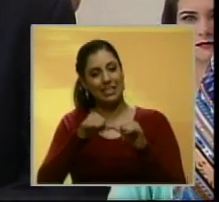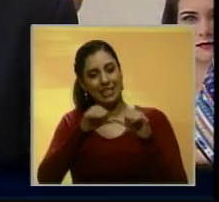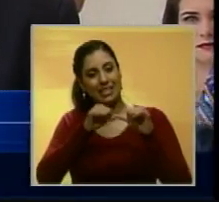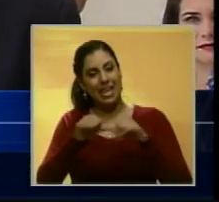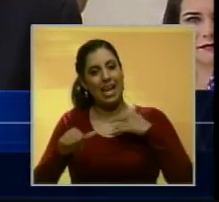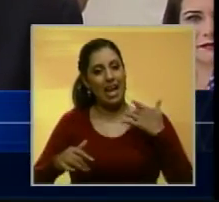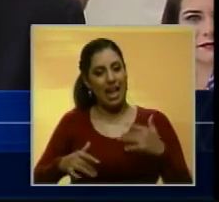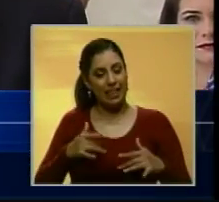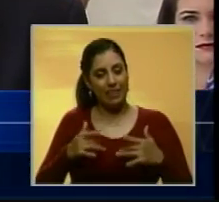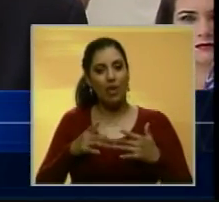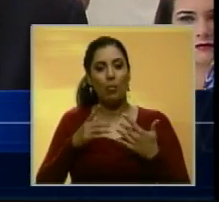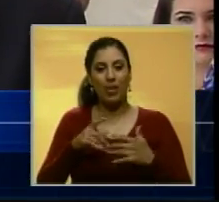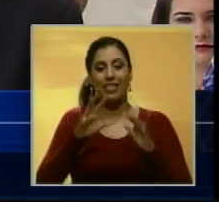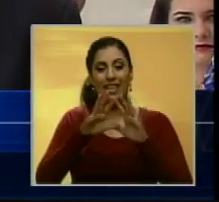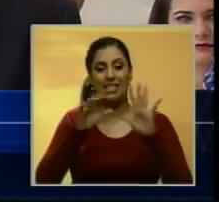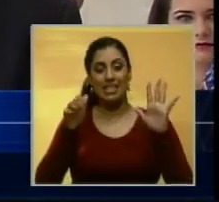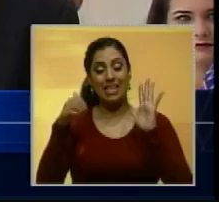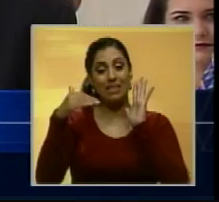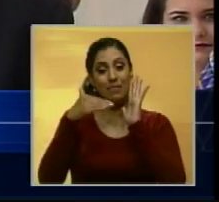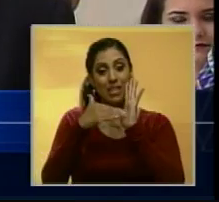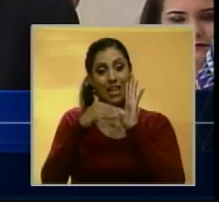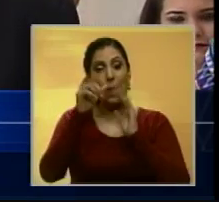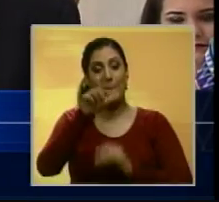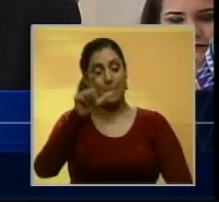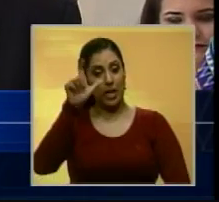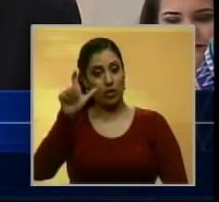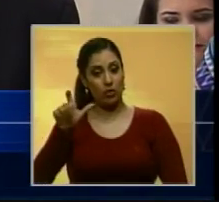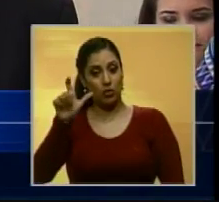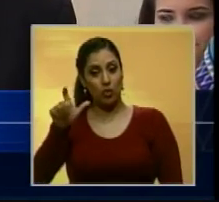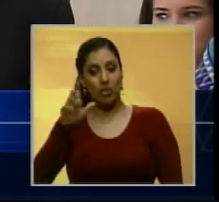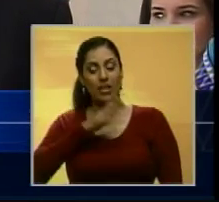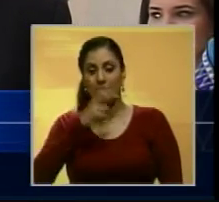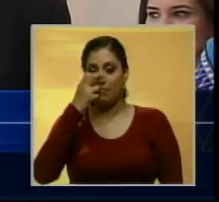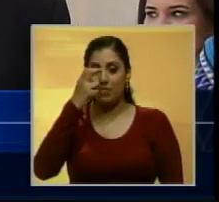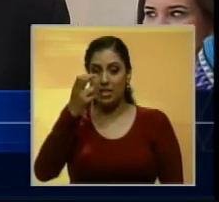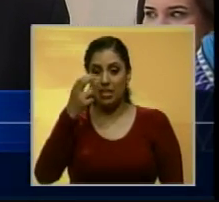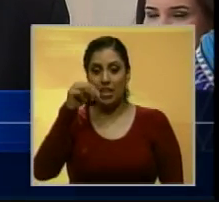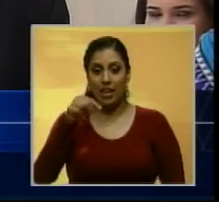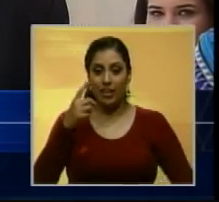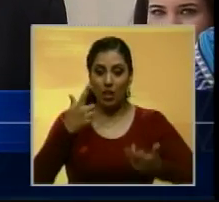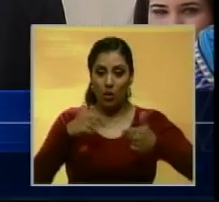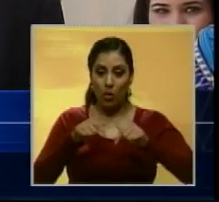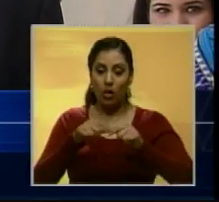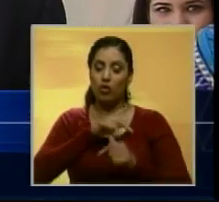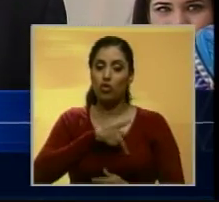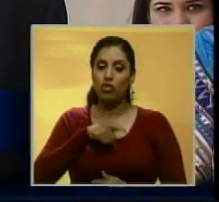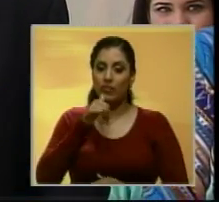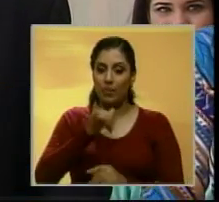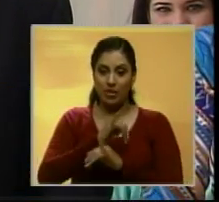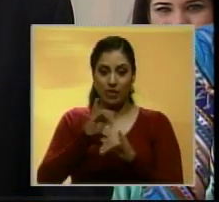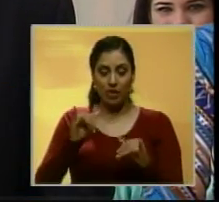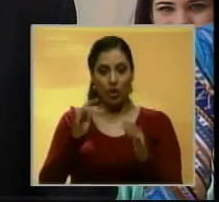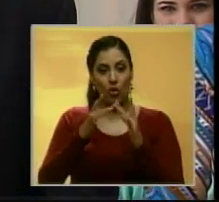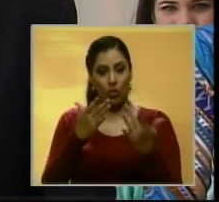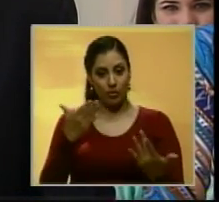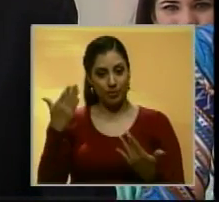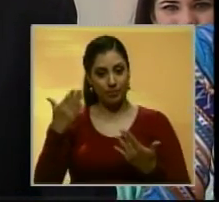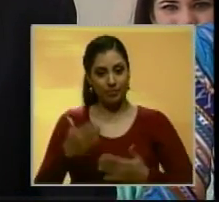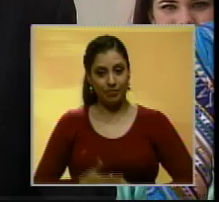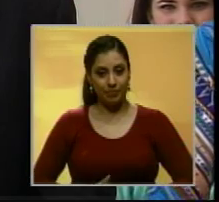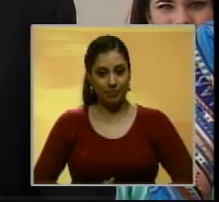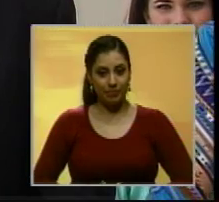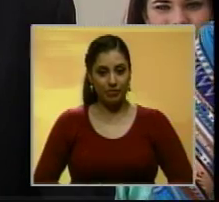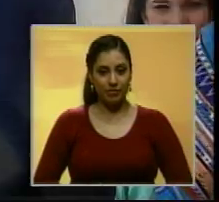esta actividad. Ya pues son 16.000 personas las que han visitado estas instalaciones. Nosotros con esta información regresamos al